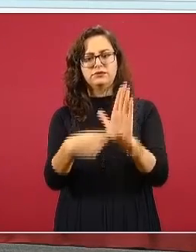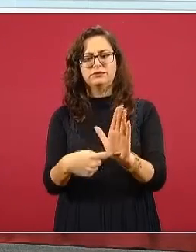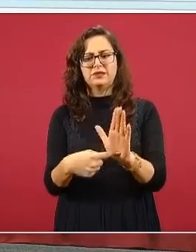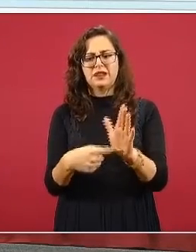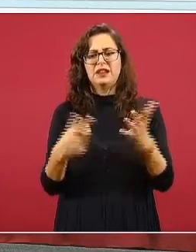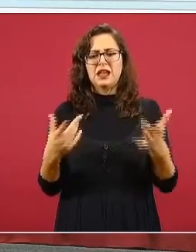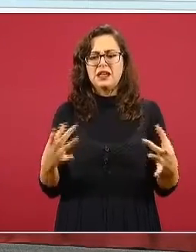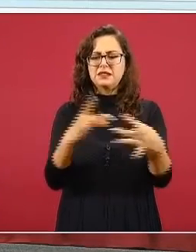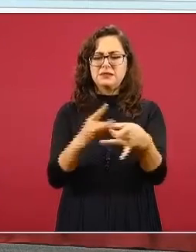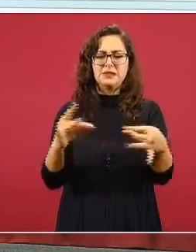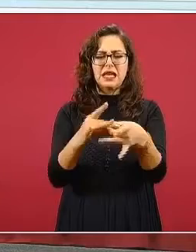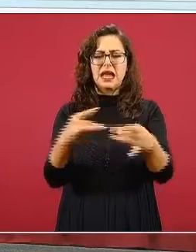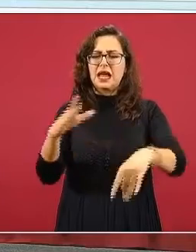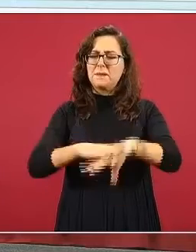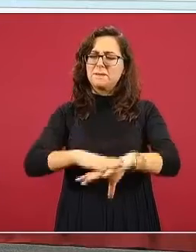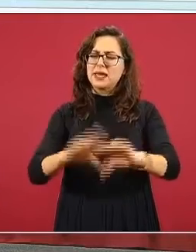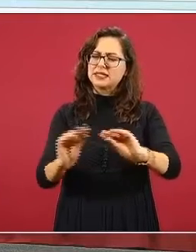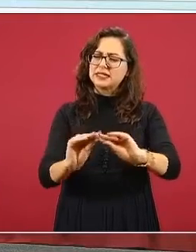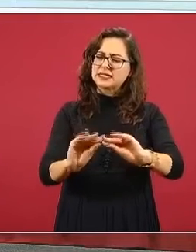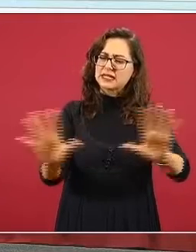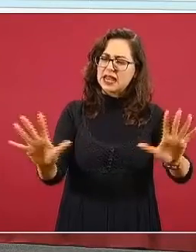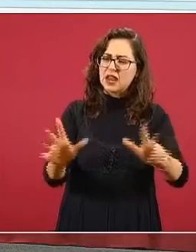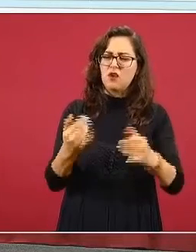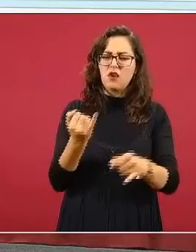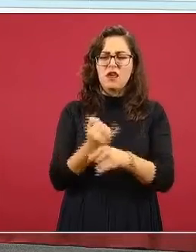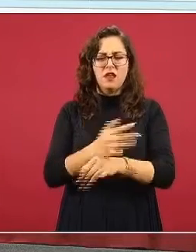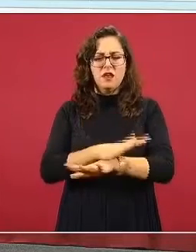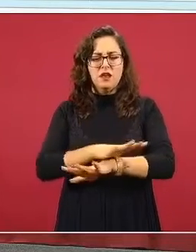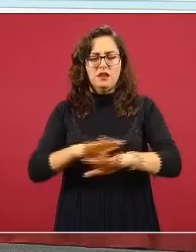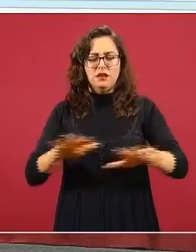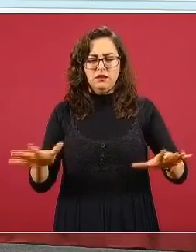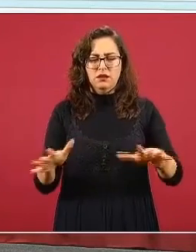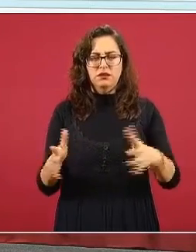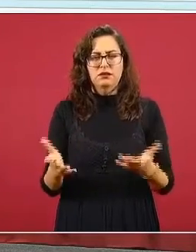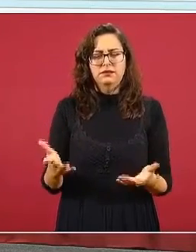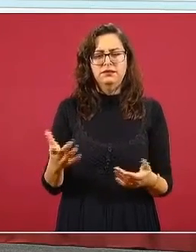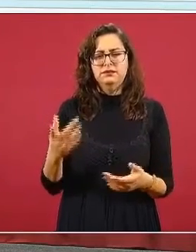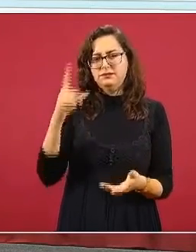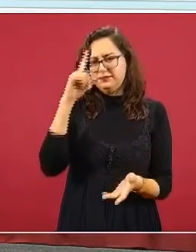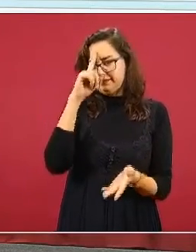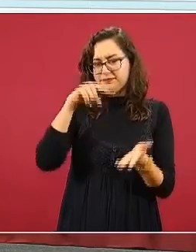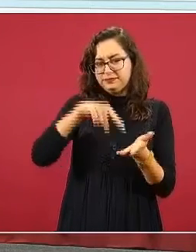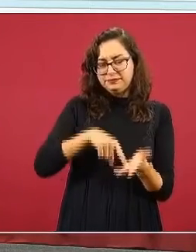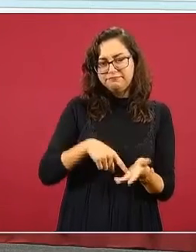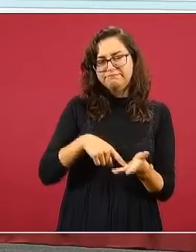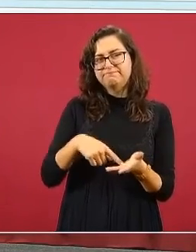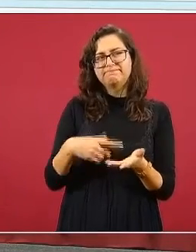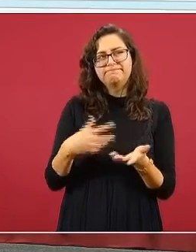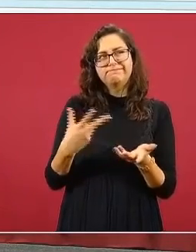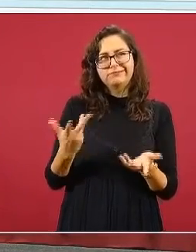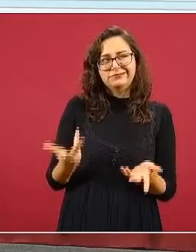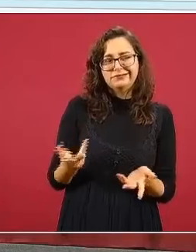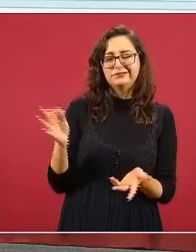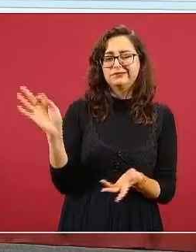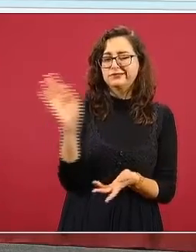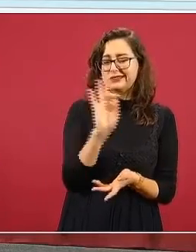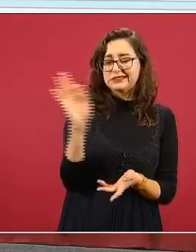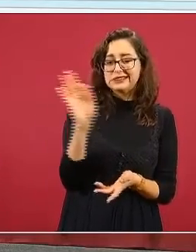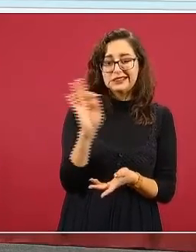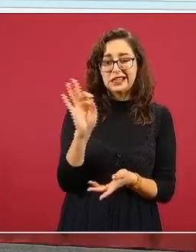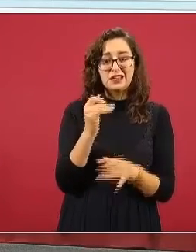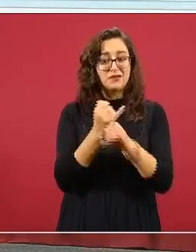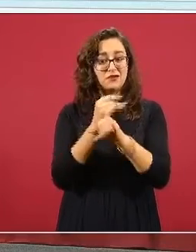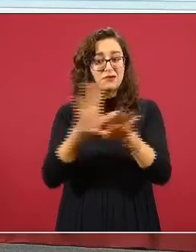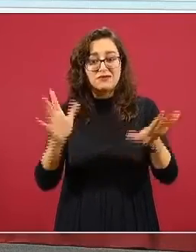para explicar un dato, una información que creemos ha estado siendo de alguna manera mal